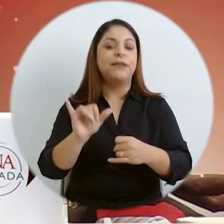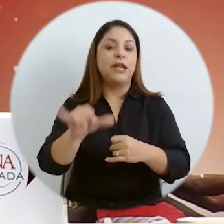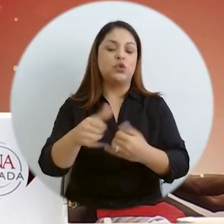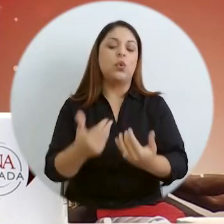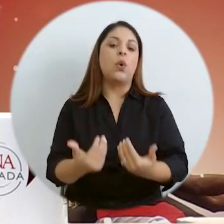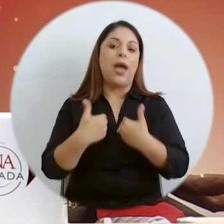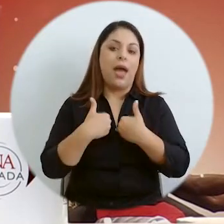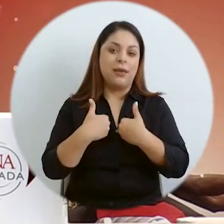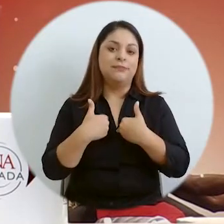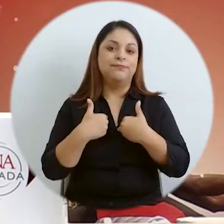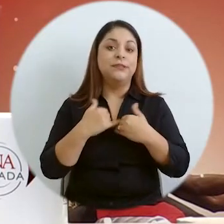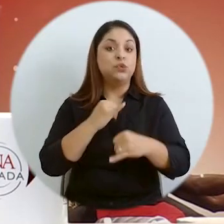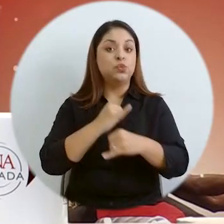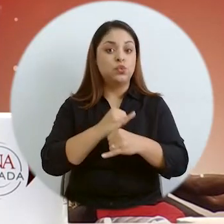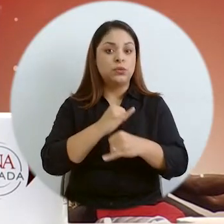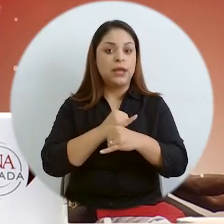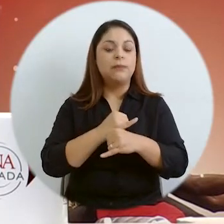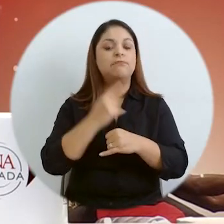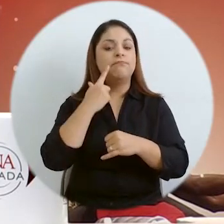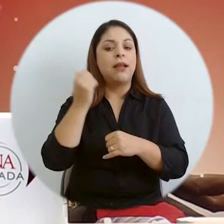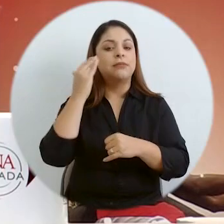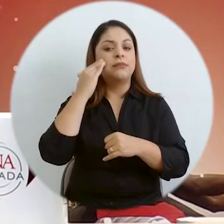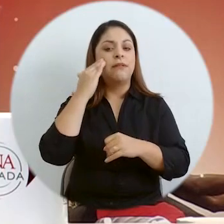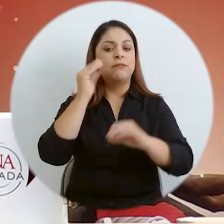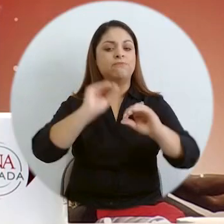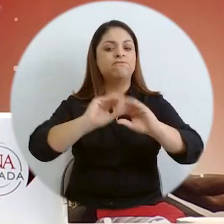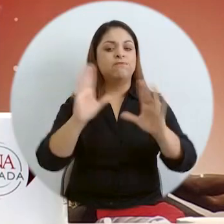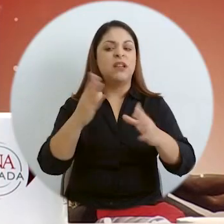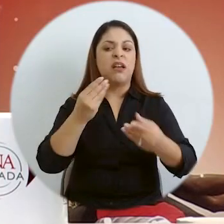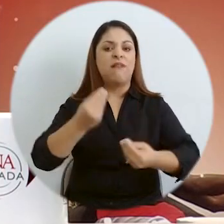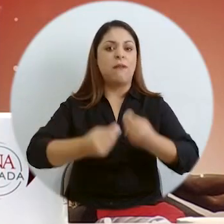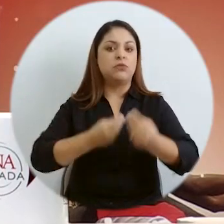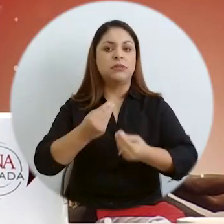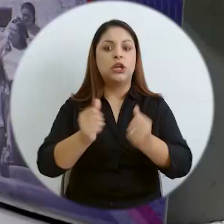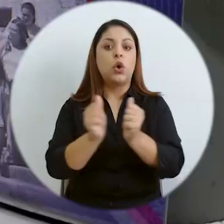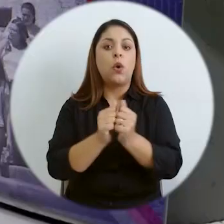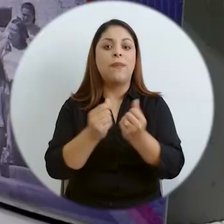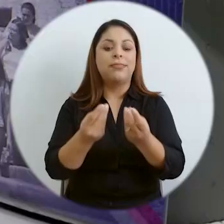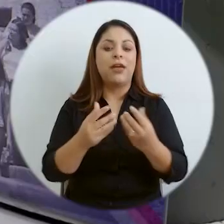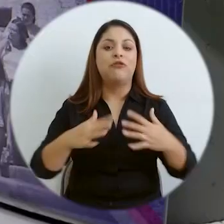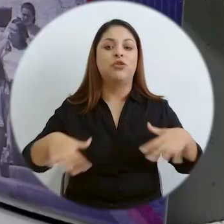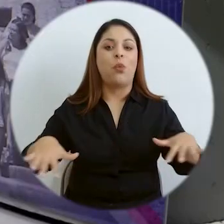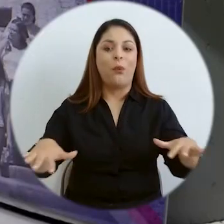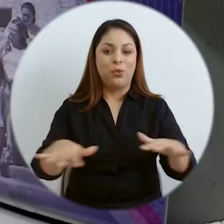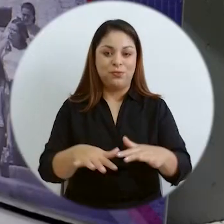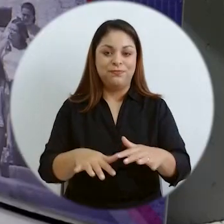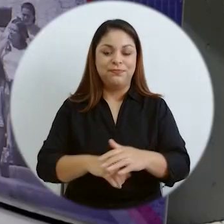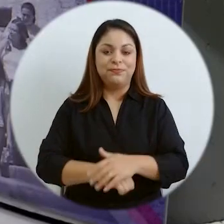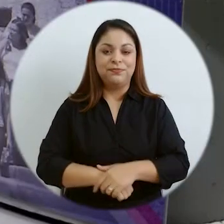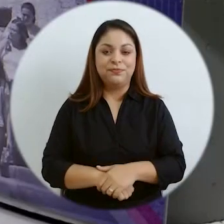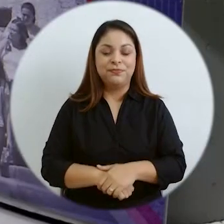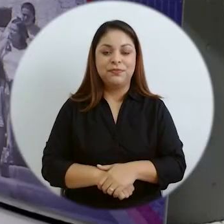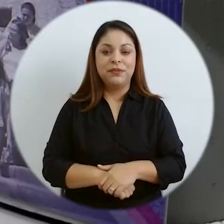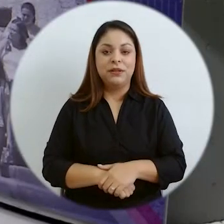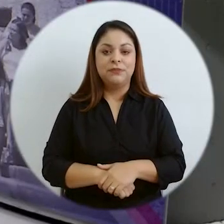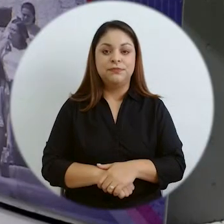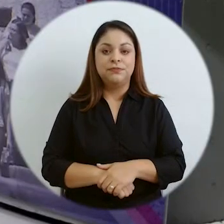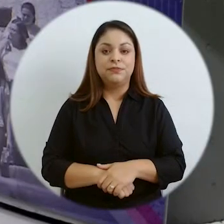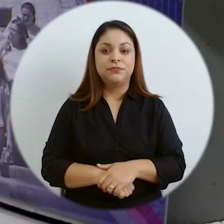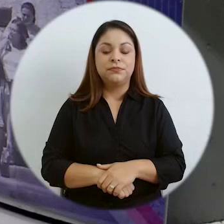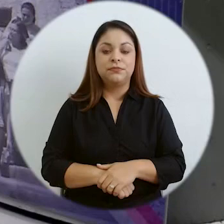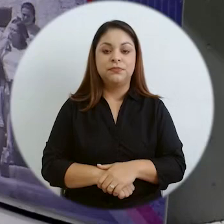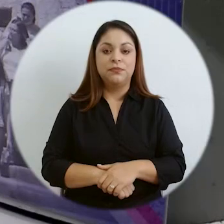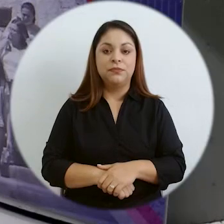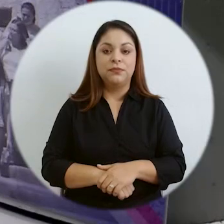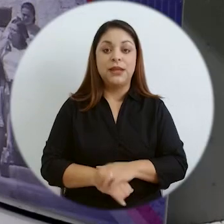con lo que se cuenta a nivel institucional para poder definir qué es lo que haríamos con el territorio. Me parece interesante